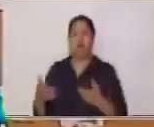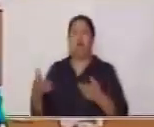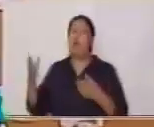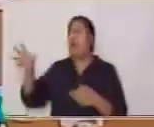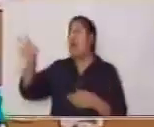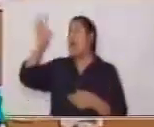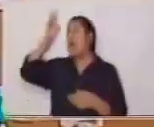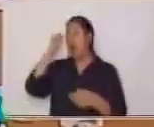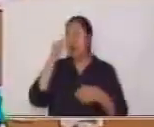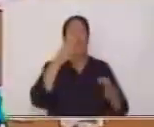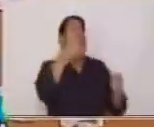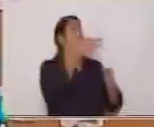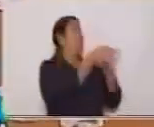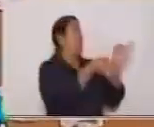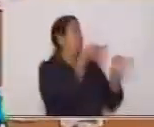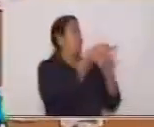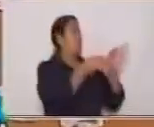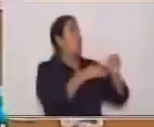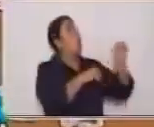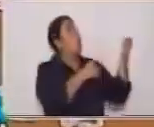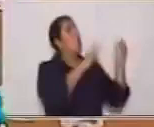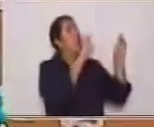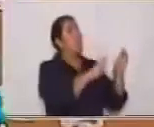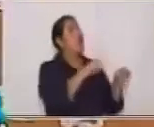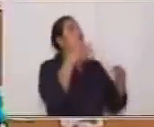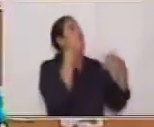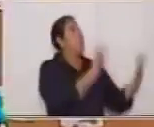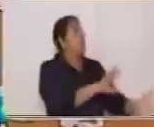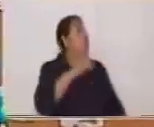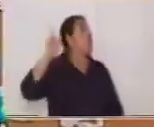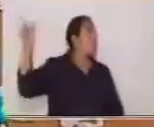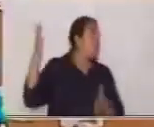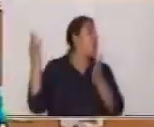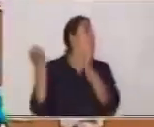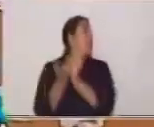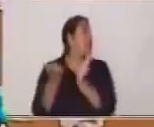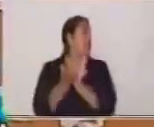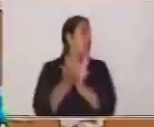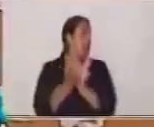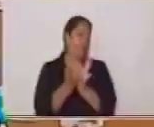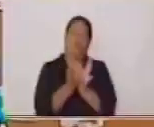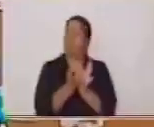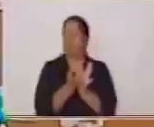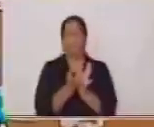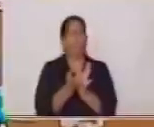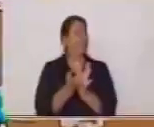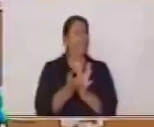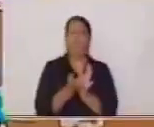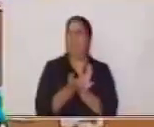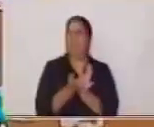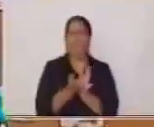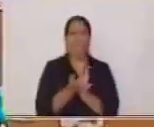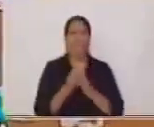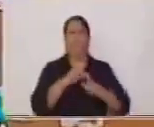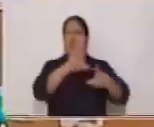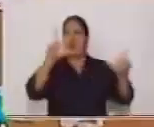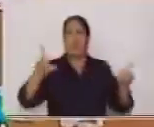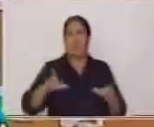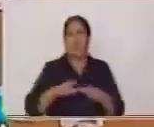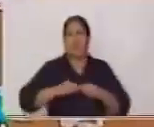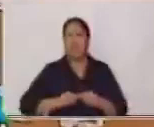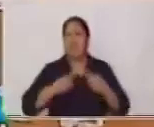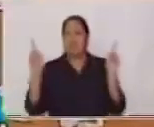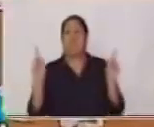otras personas le digas que en la escuela sucedió, porque son lugares diferentes, estarías cambiando el lugar en el que ocurre la